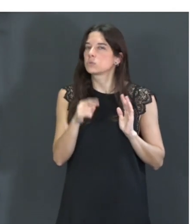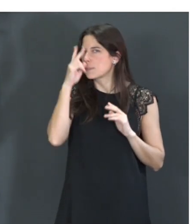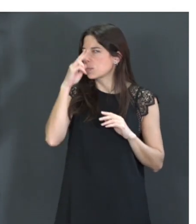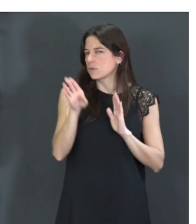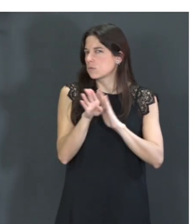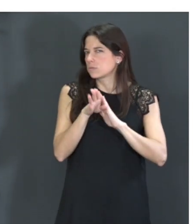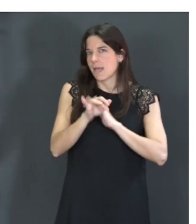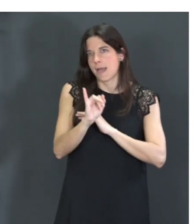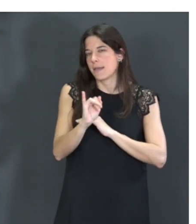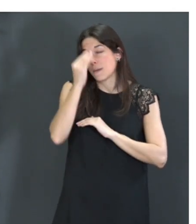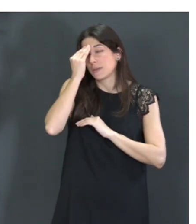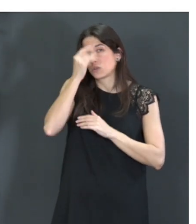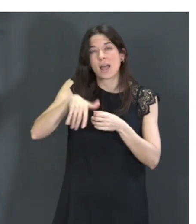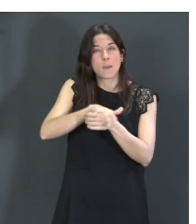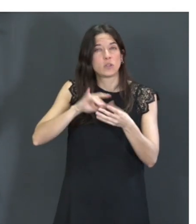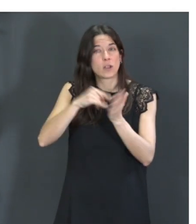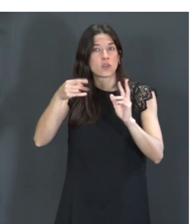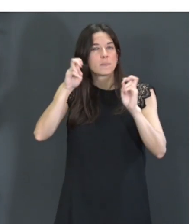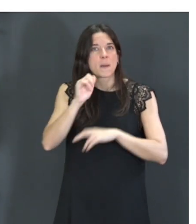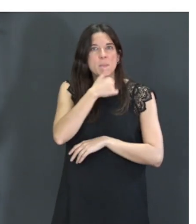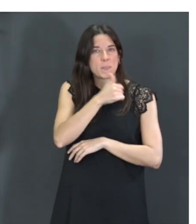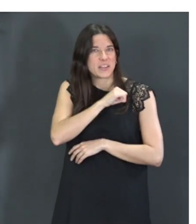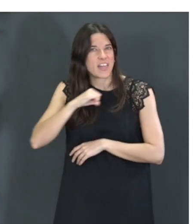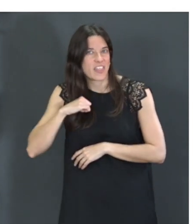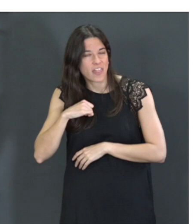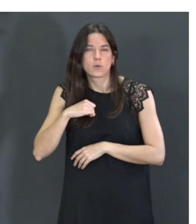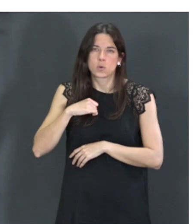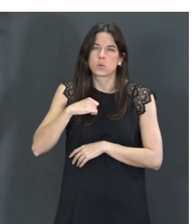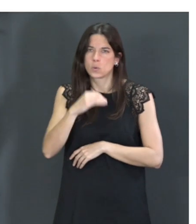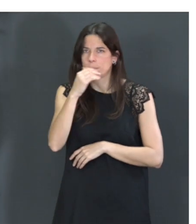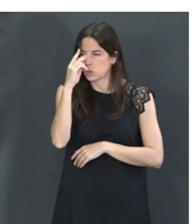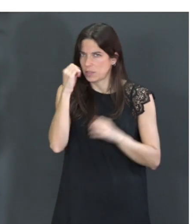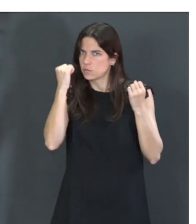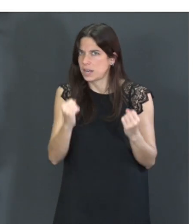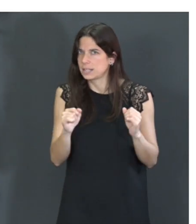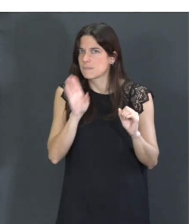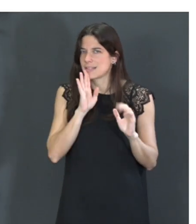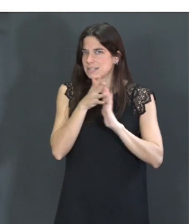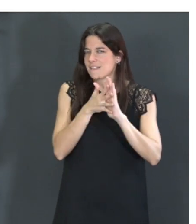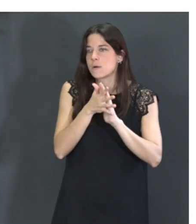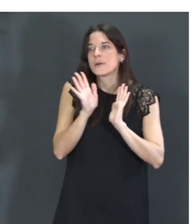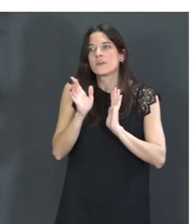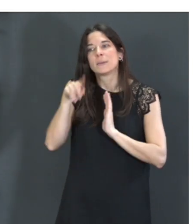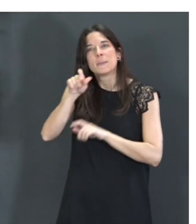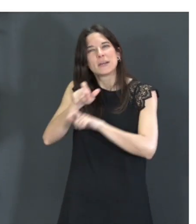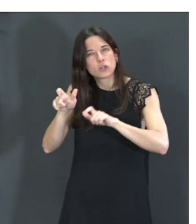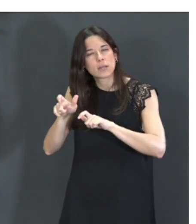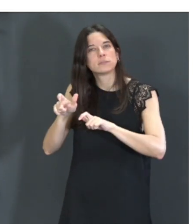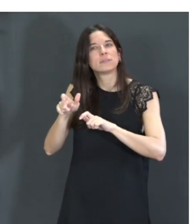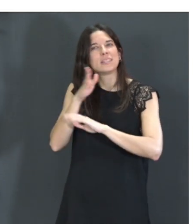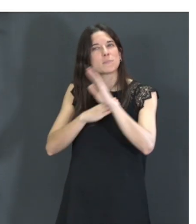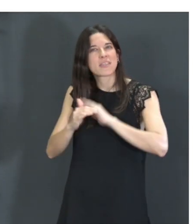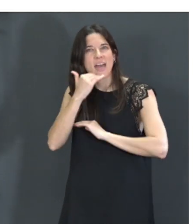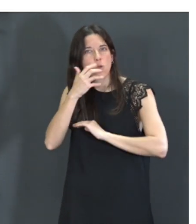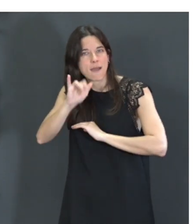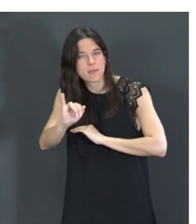constante, yo creo, en el mundo tecnológico, el tema de la privacidad, lo comentabas antes, pero en el caso de personas con algún tipo de discapacidad